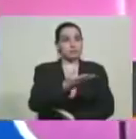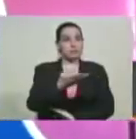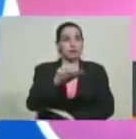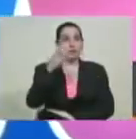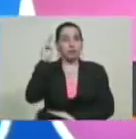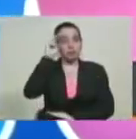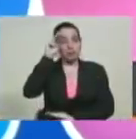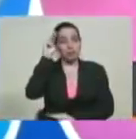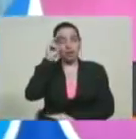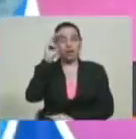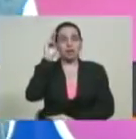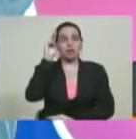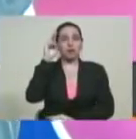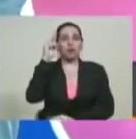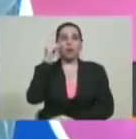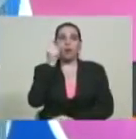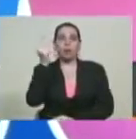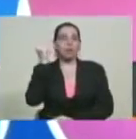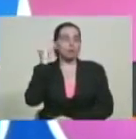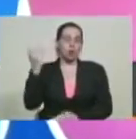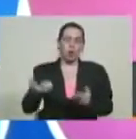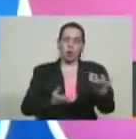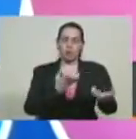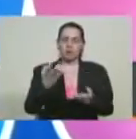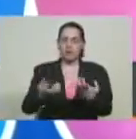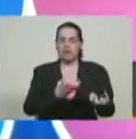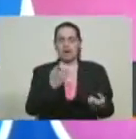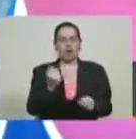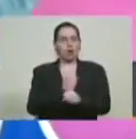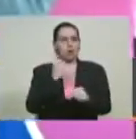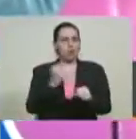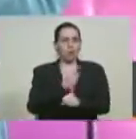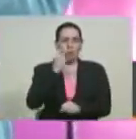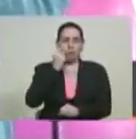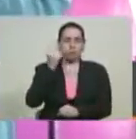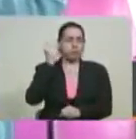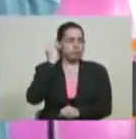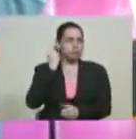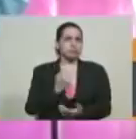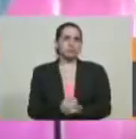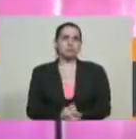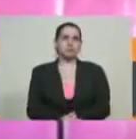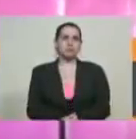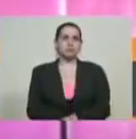educadoras, cocineros, cocineras, trabajadores, trabajadoras,